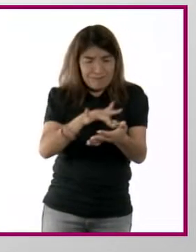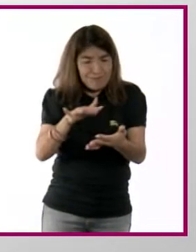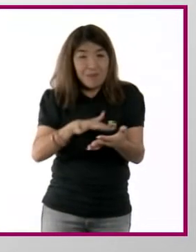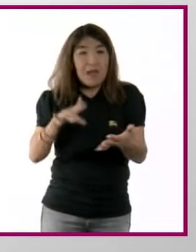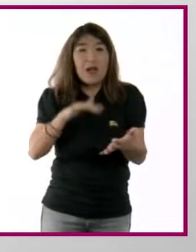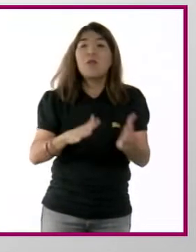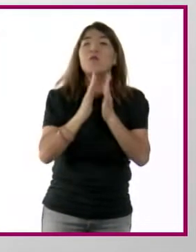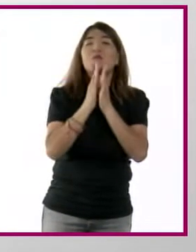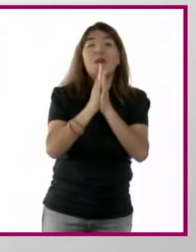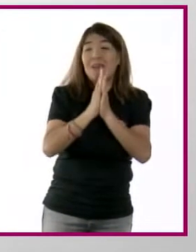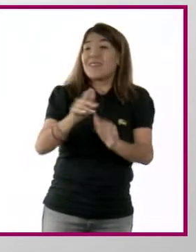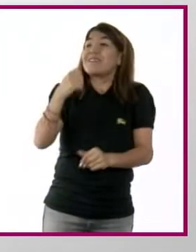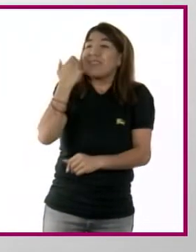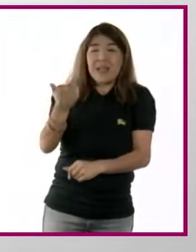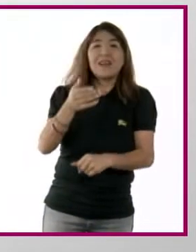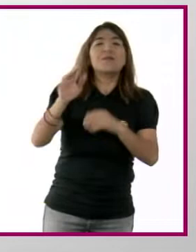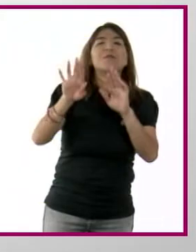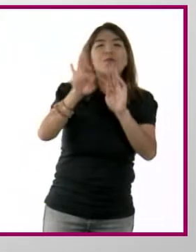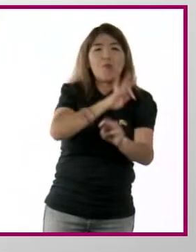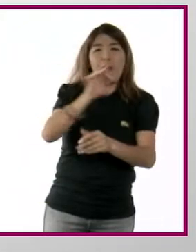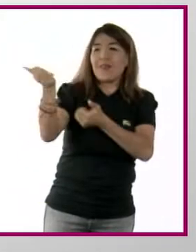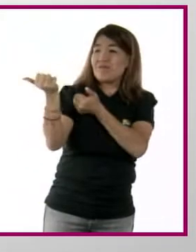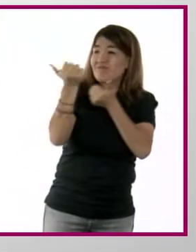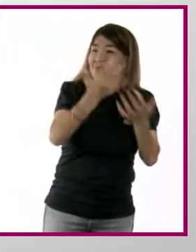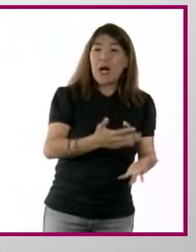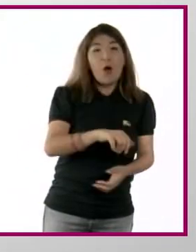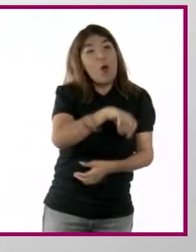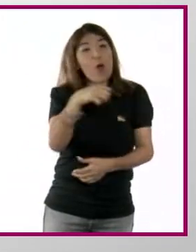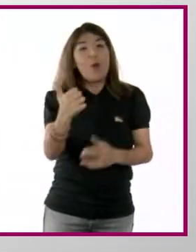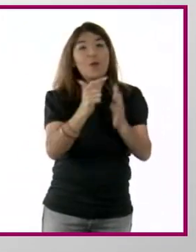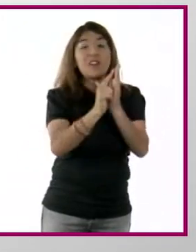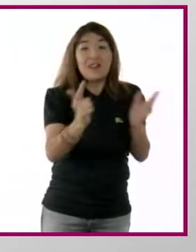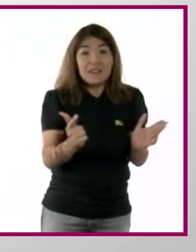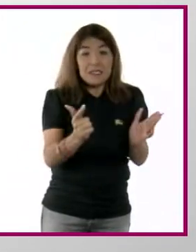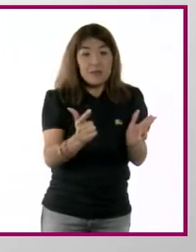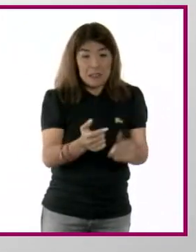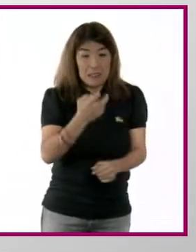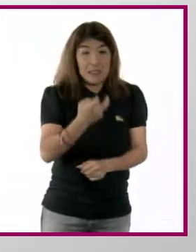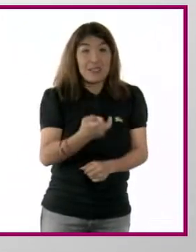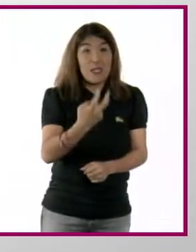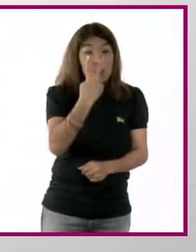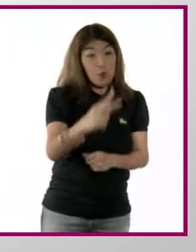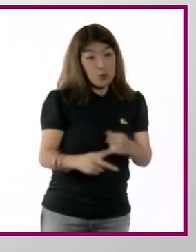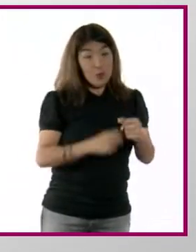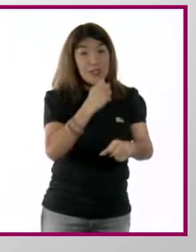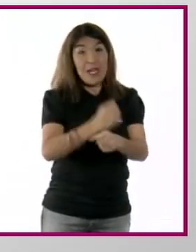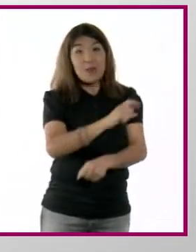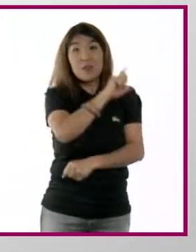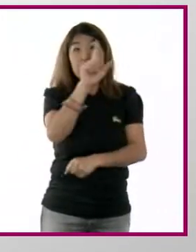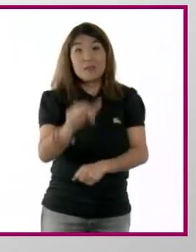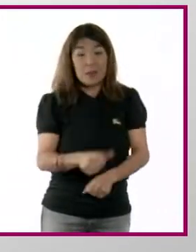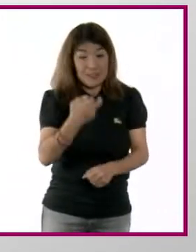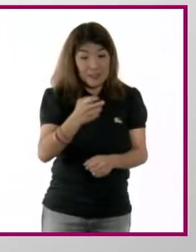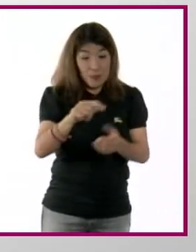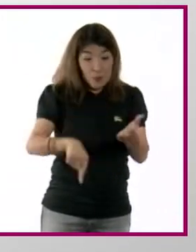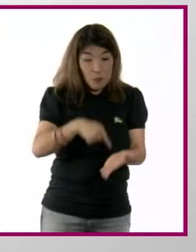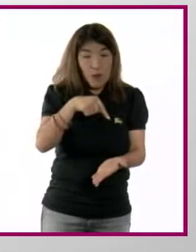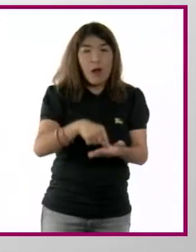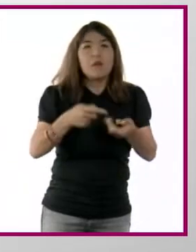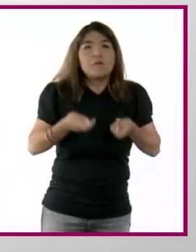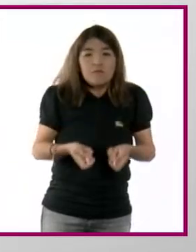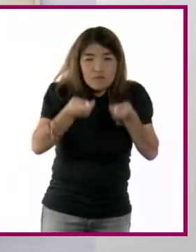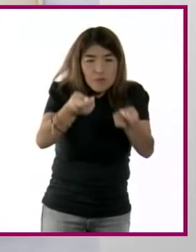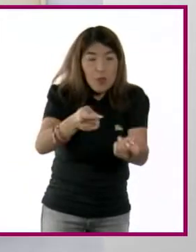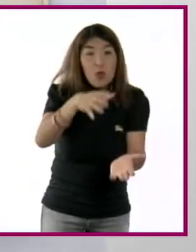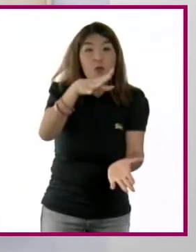ordenó que le enviaran el siguiente libro que escribiera su autor. Nunca pudo imaginar que 2 años después recibiría en sus aposentos una copia